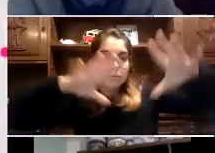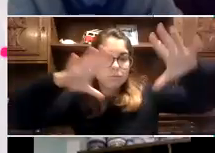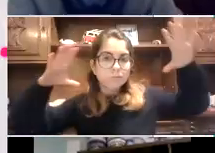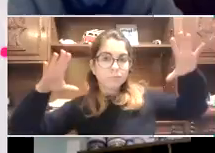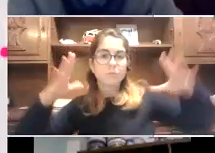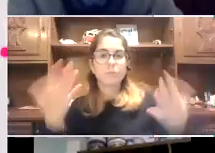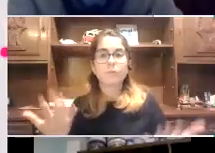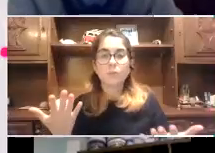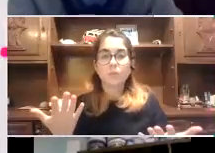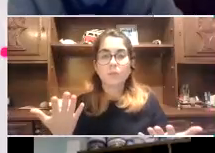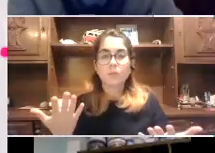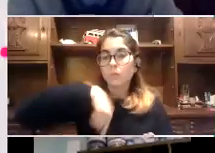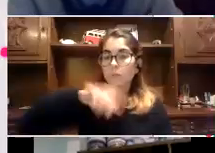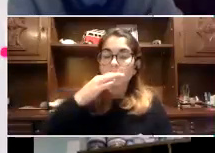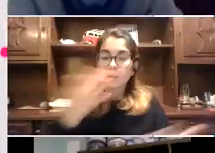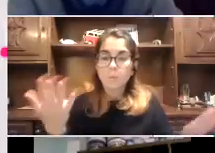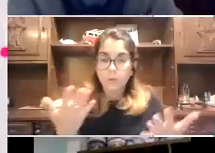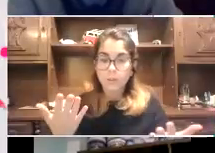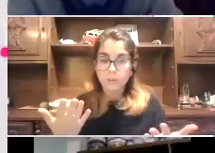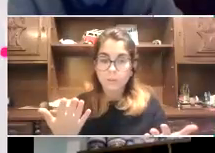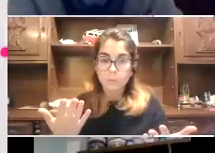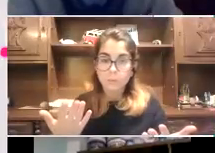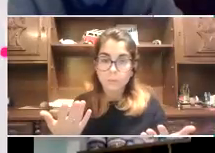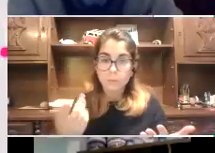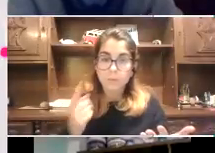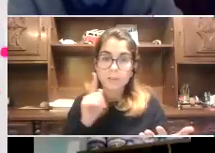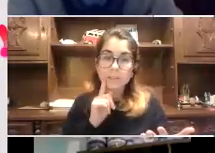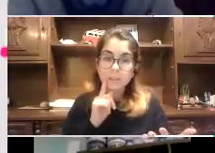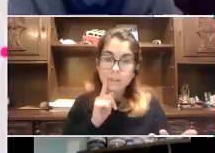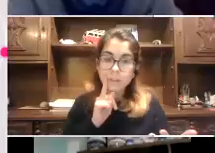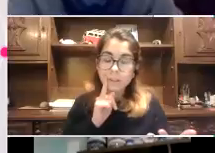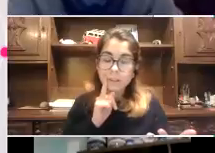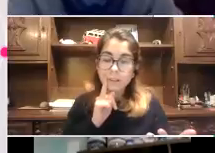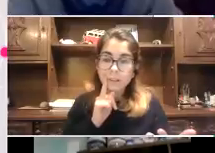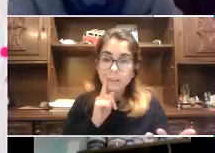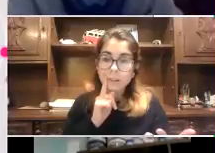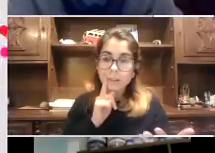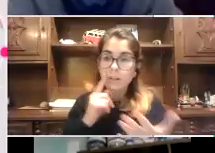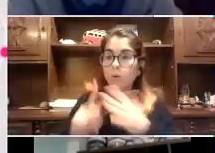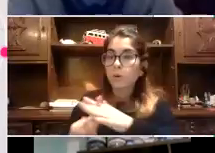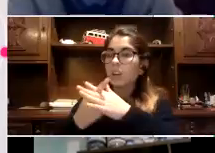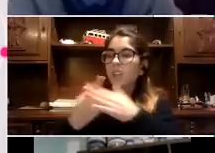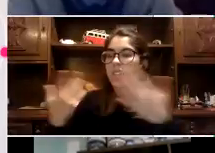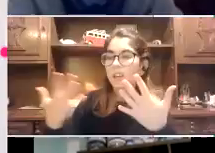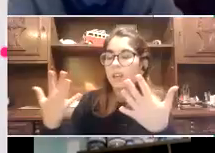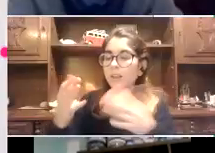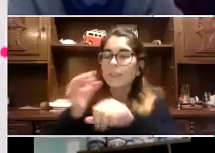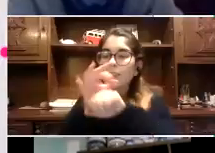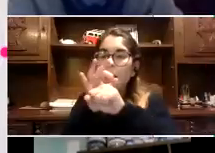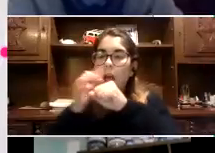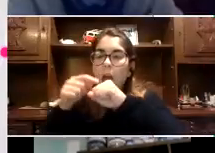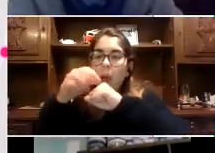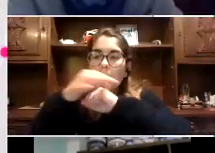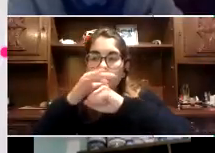Entonces lo que estamos diciendo es que el fenómeno eléctrico tiene una naturaleza fundamentalmente atómica, es decir, la naturaleza eléctrica